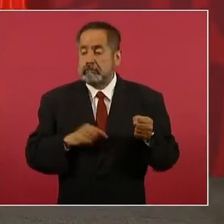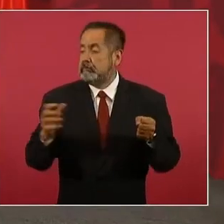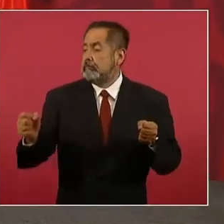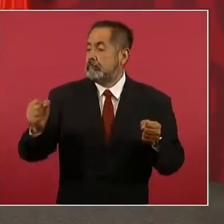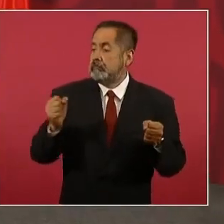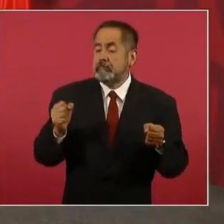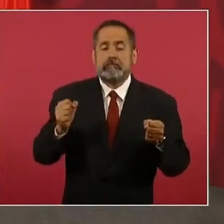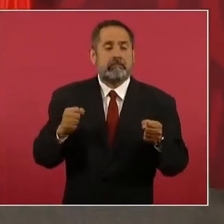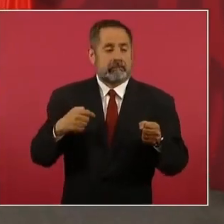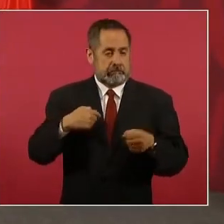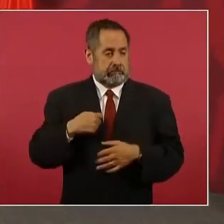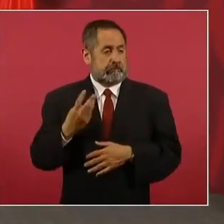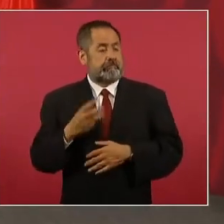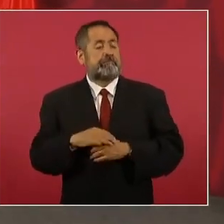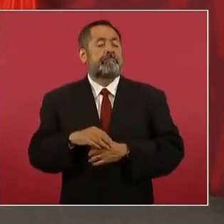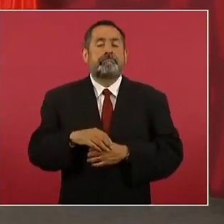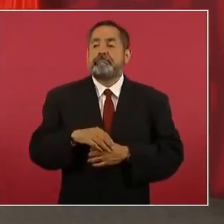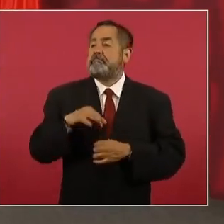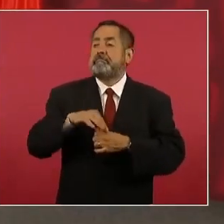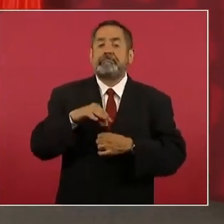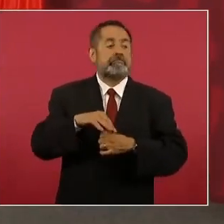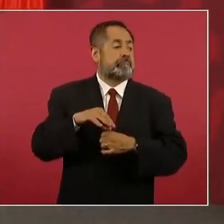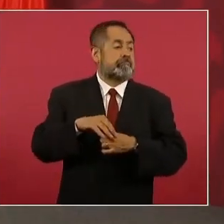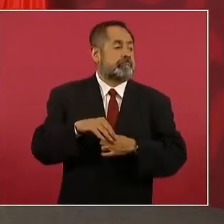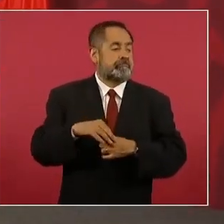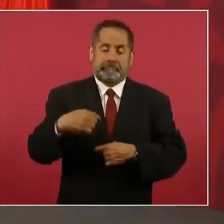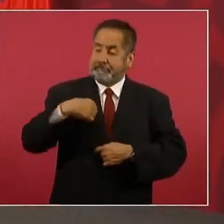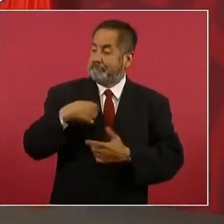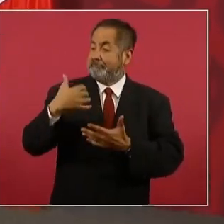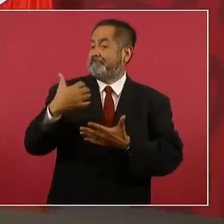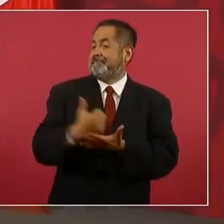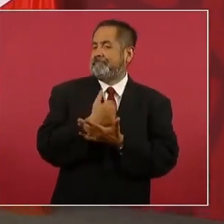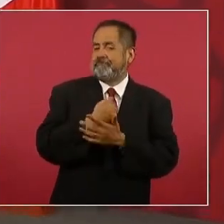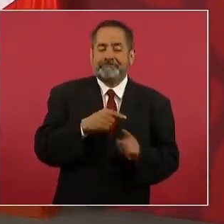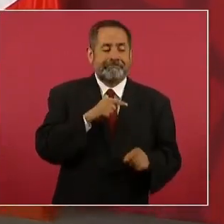y ellos seguir dominando. Eso ya no,